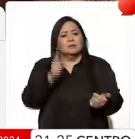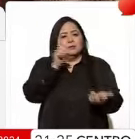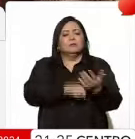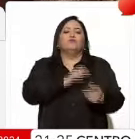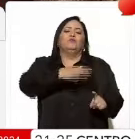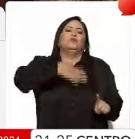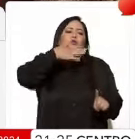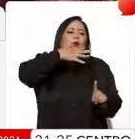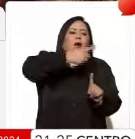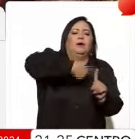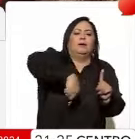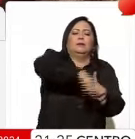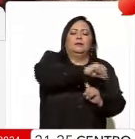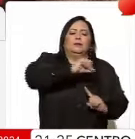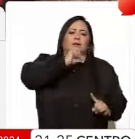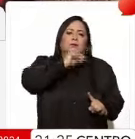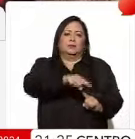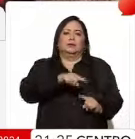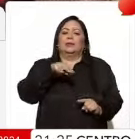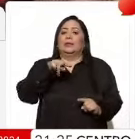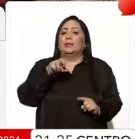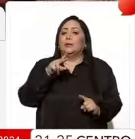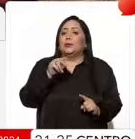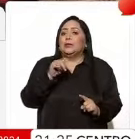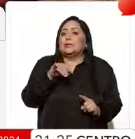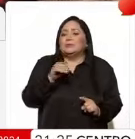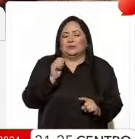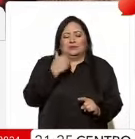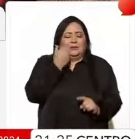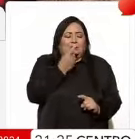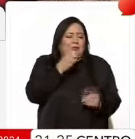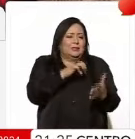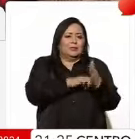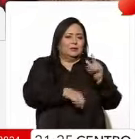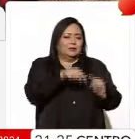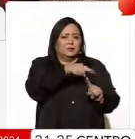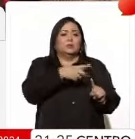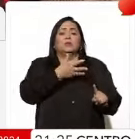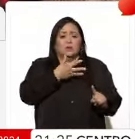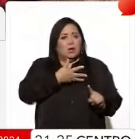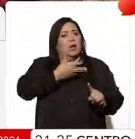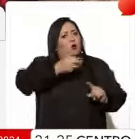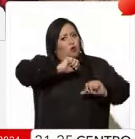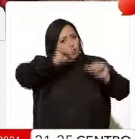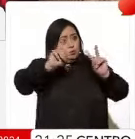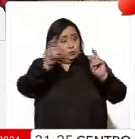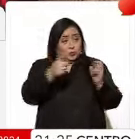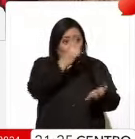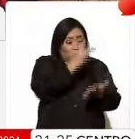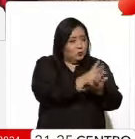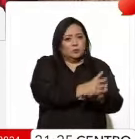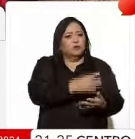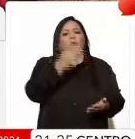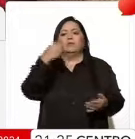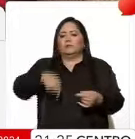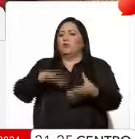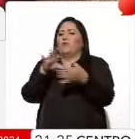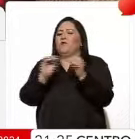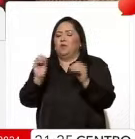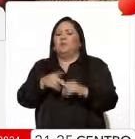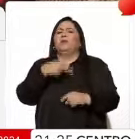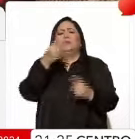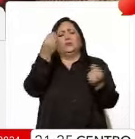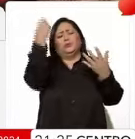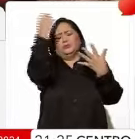red de corrupción derivada del nepotismo, solamente por decir algo. Todavía hay muchos otros temas que no hemos abordado aquí, pero que al final